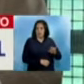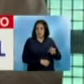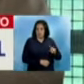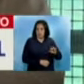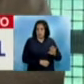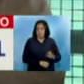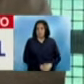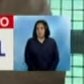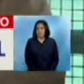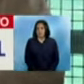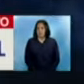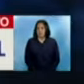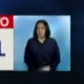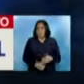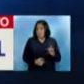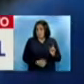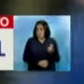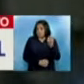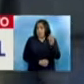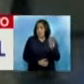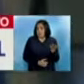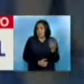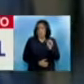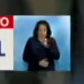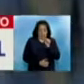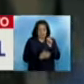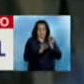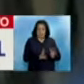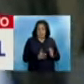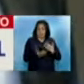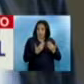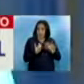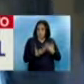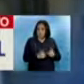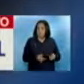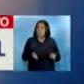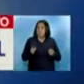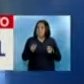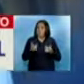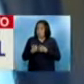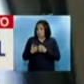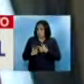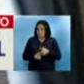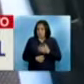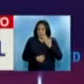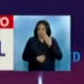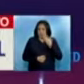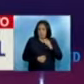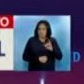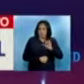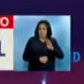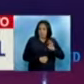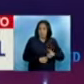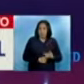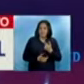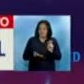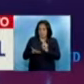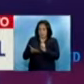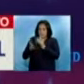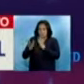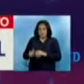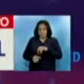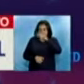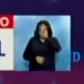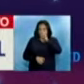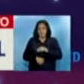Iglesias. Y es que por primera vez el cantante se pronunció sobre la relación de su madre, Isabel Preisler, y el escritor peruano